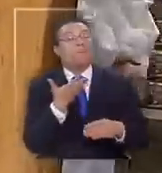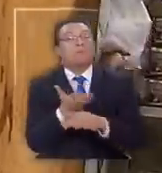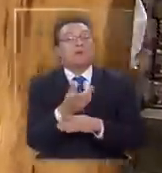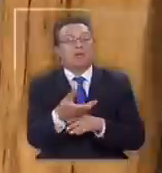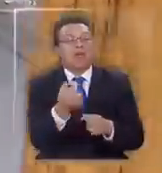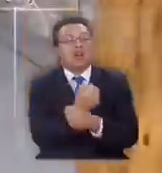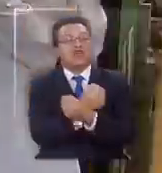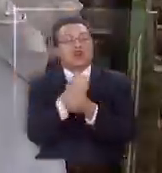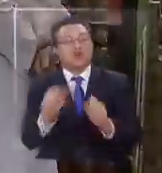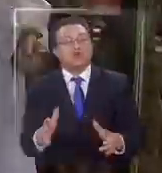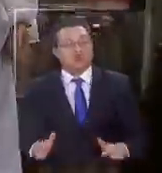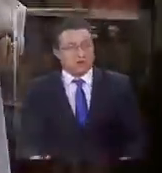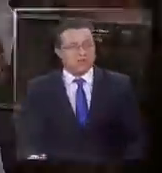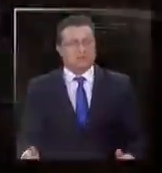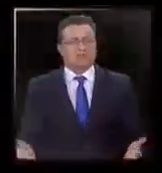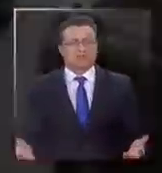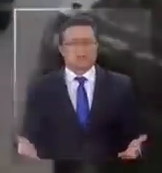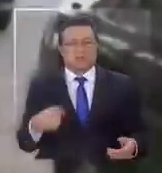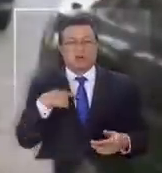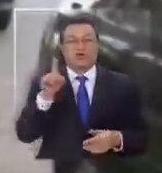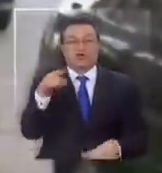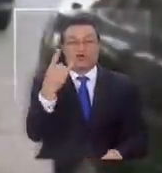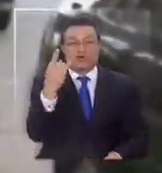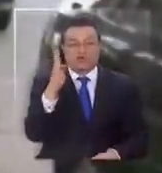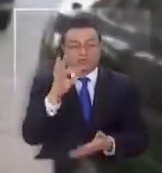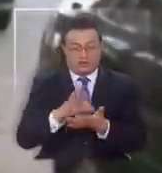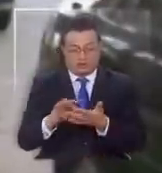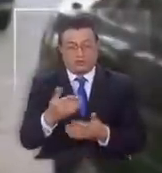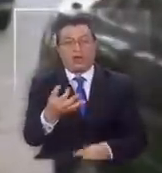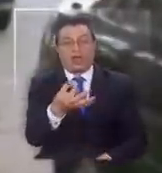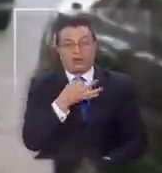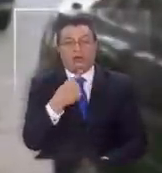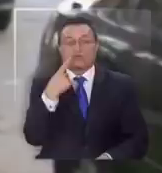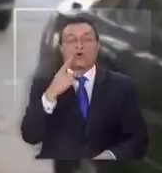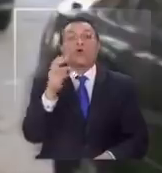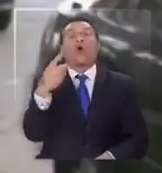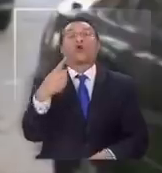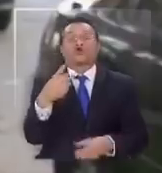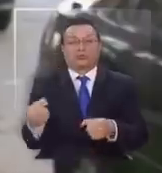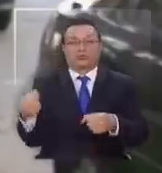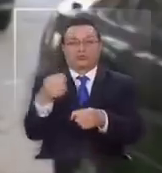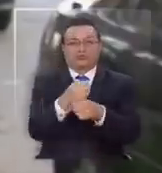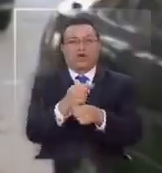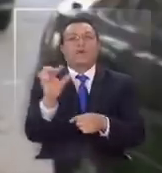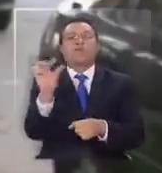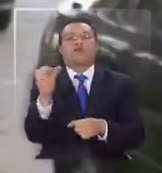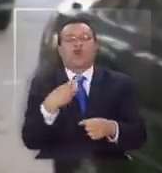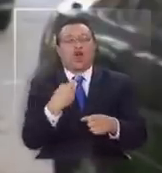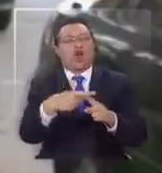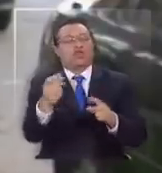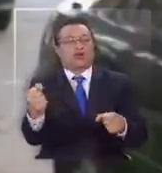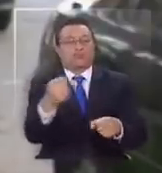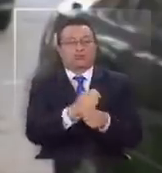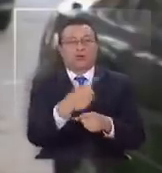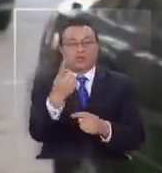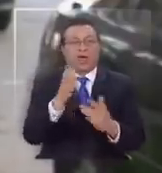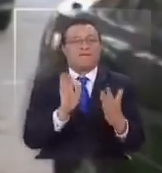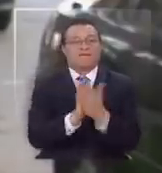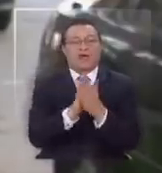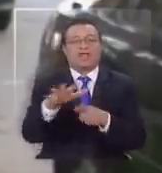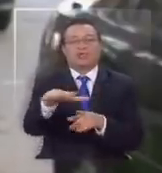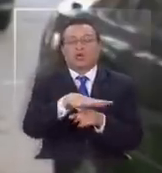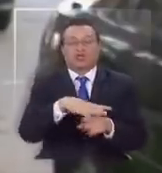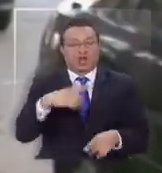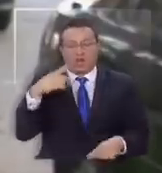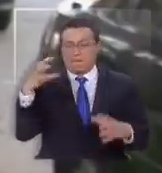la renuncia. Me llamó la subsecretaria, primero me llamó y me dijo que iba a nombrar una subrogante, porque estábamos frente a una situación